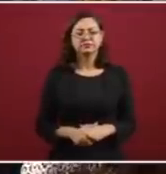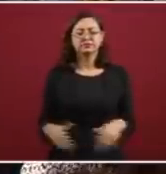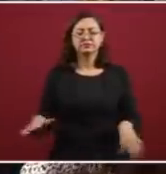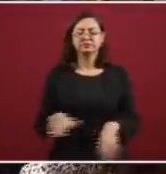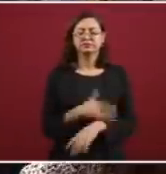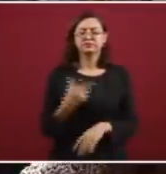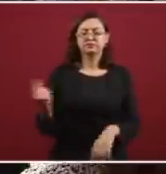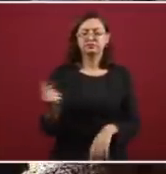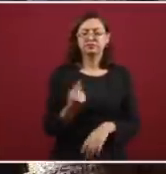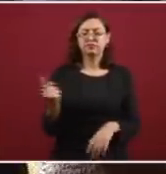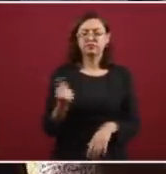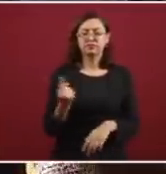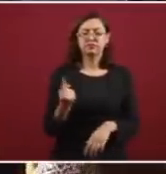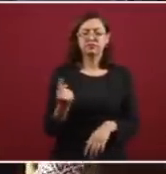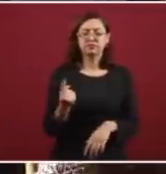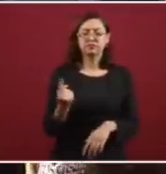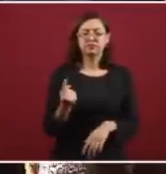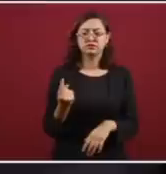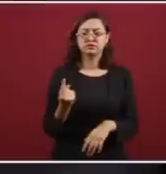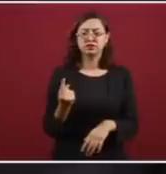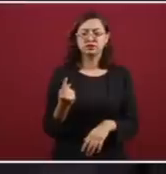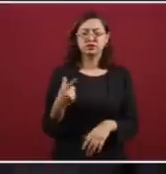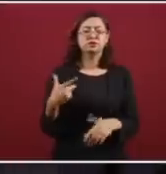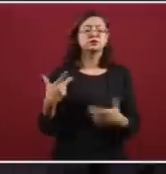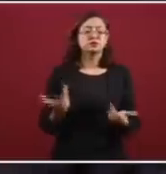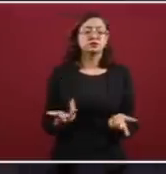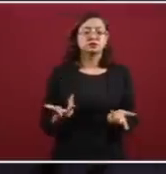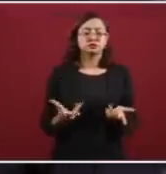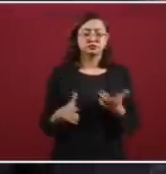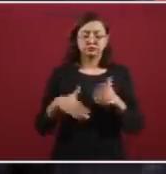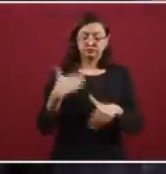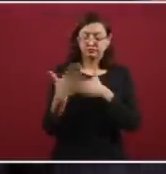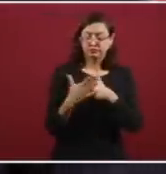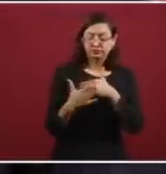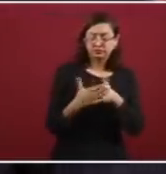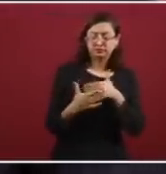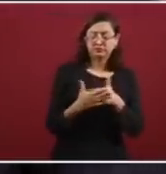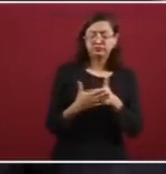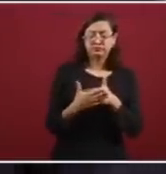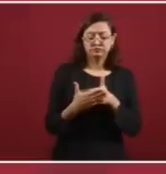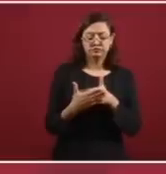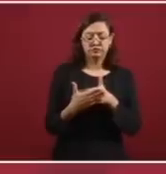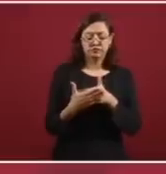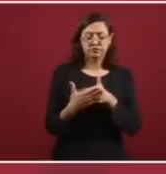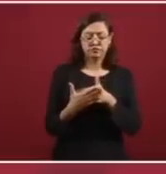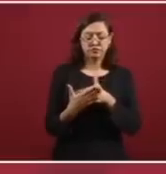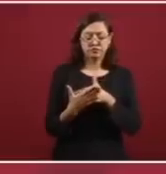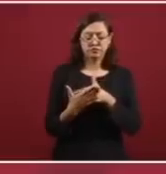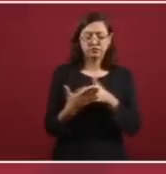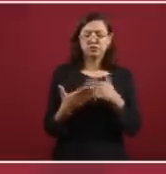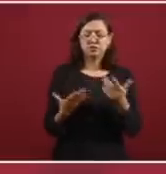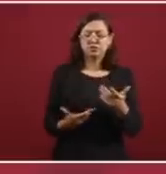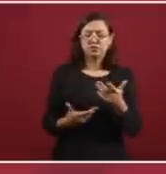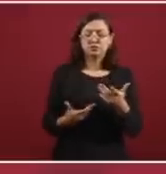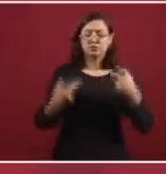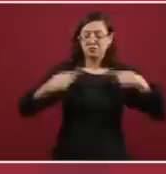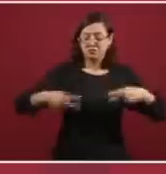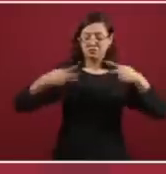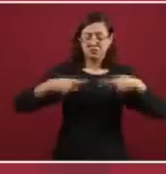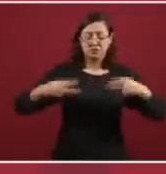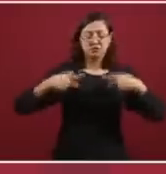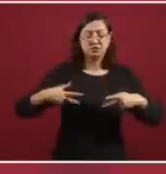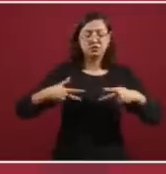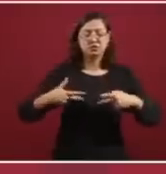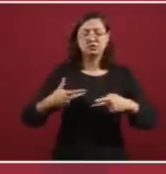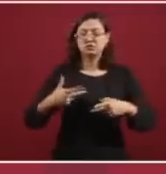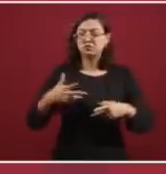porque ya va a llegar el día en que los ciudadanos, de manera